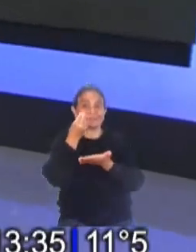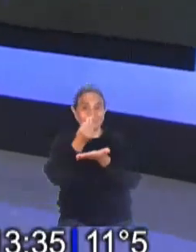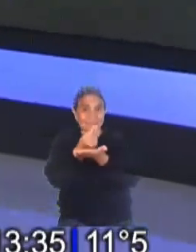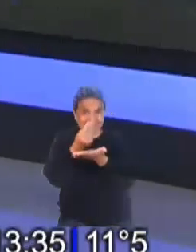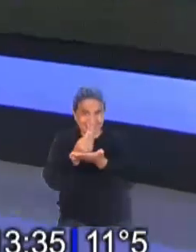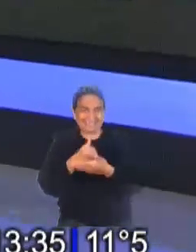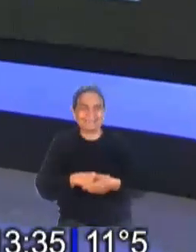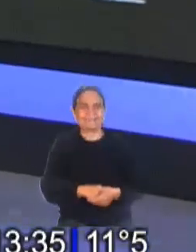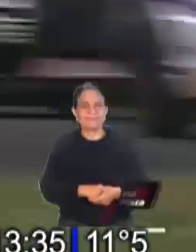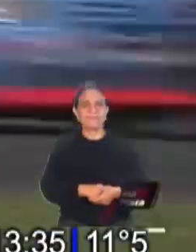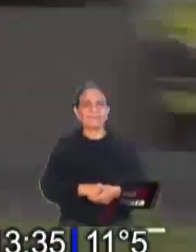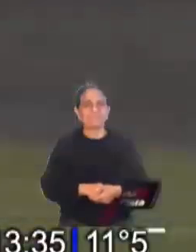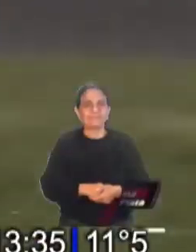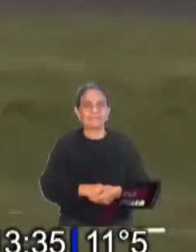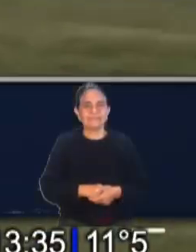cuentan de esta forma.